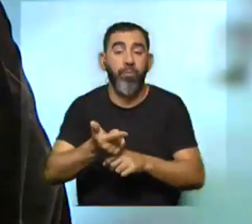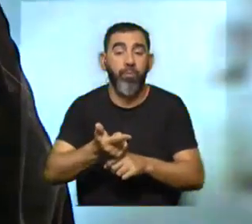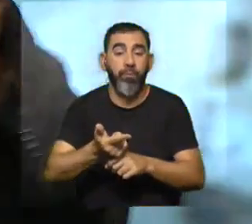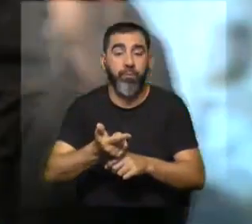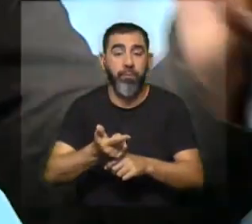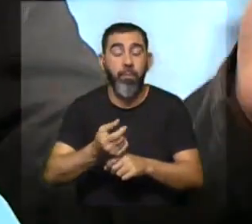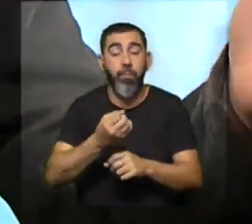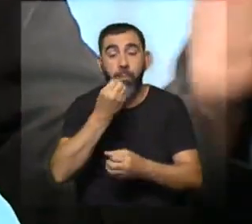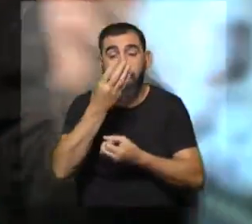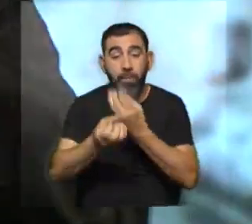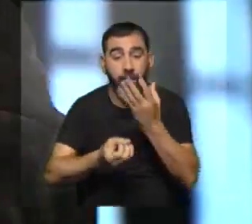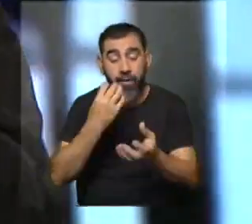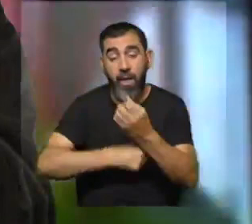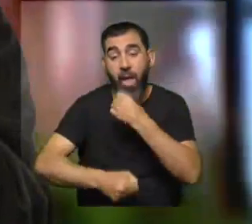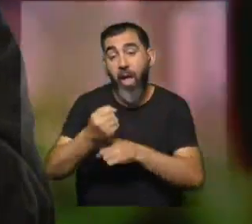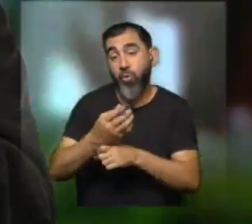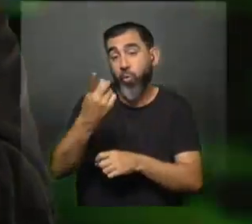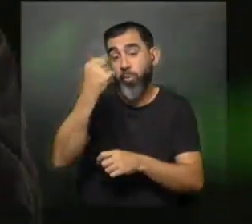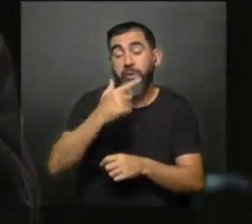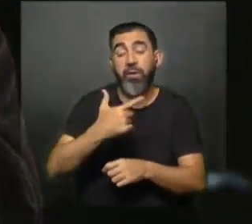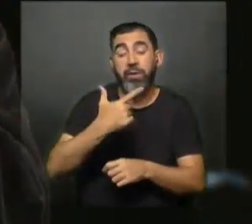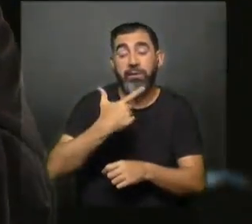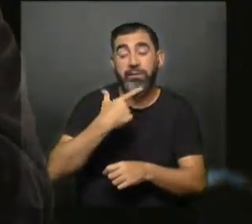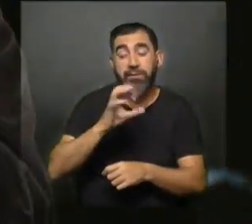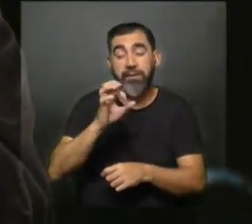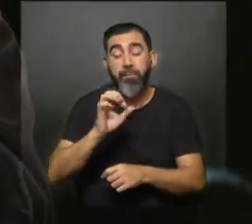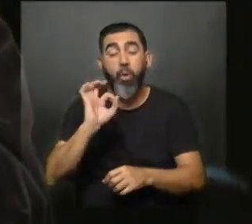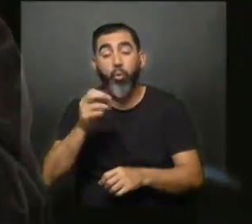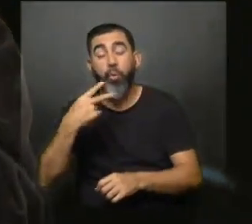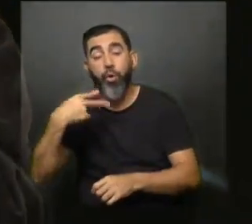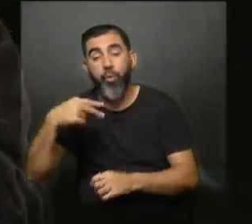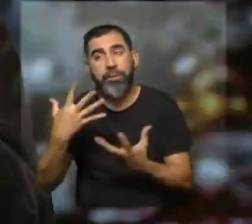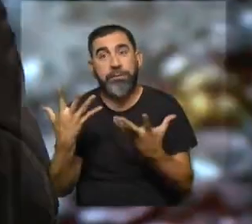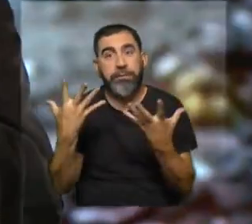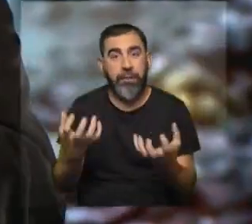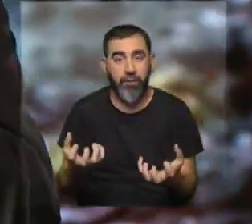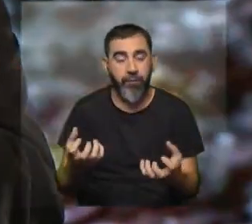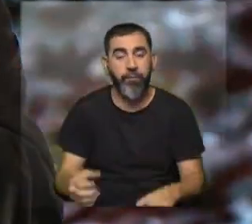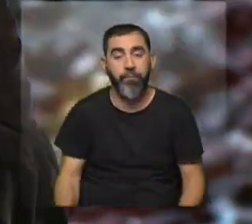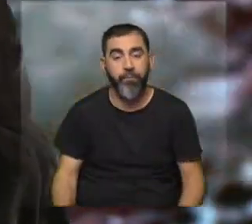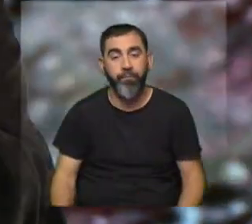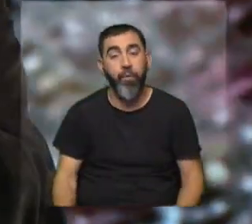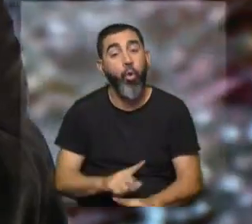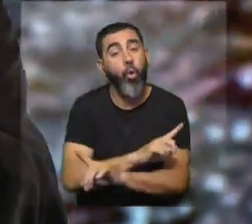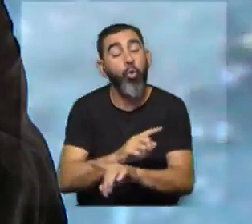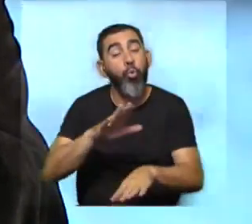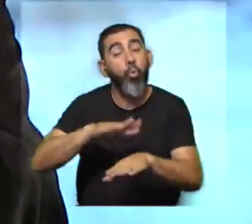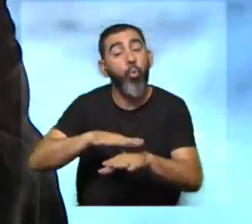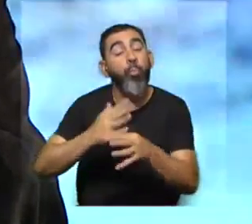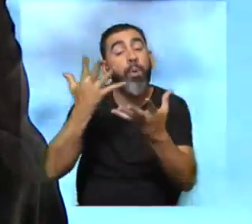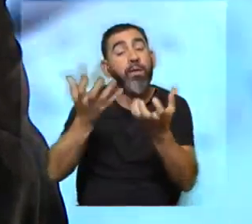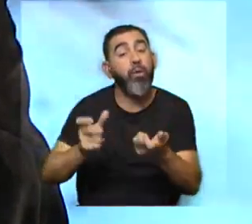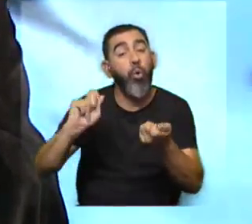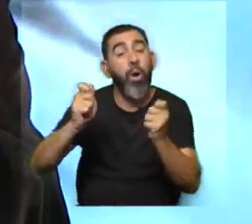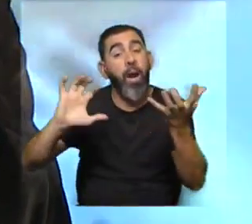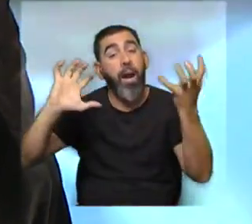durante la primavera del año pasado, que fue septiembre, octubre, noviembre, fue muy seca, no se puede asociar la sequía al cambio